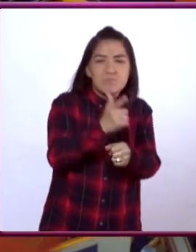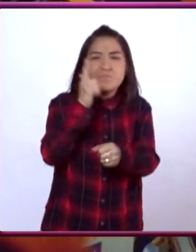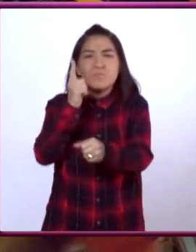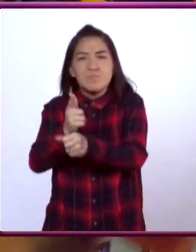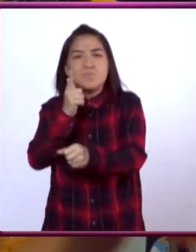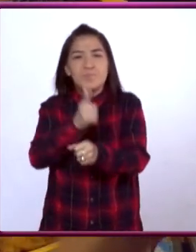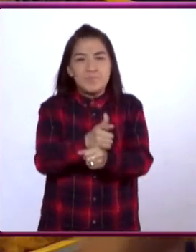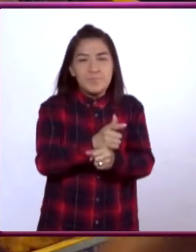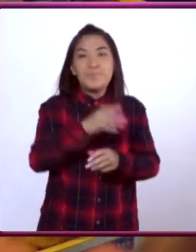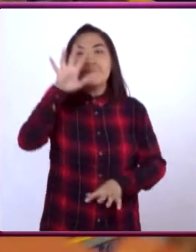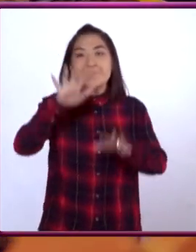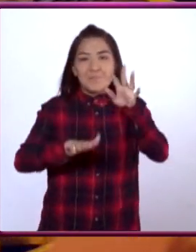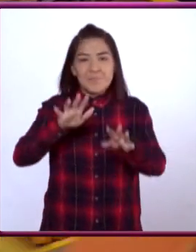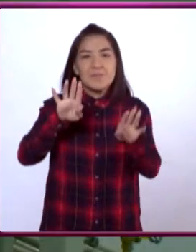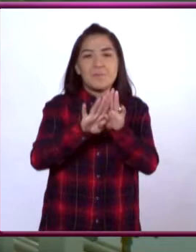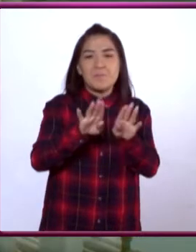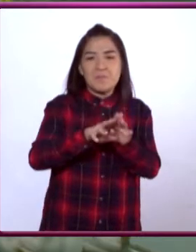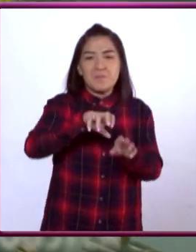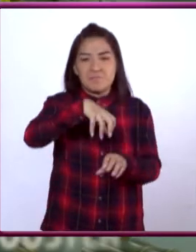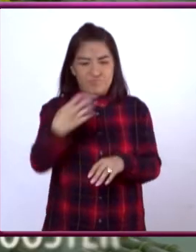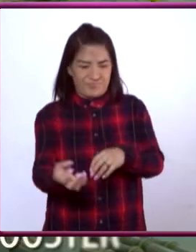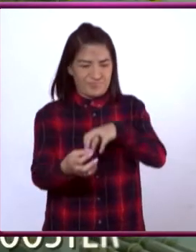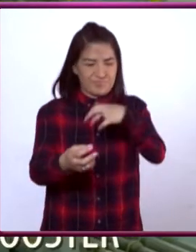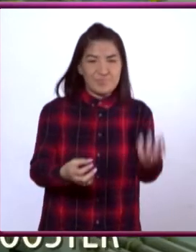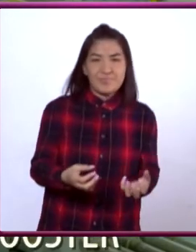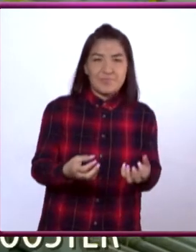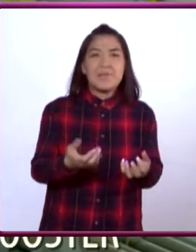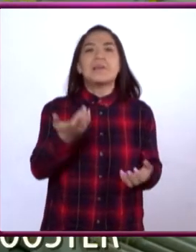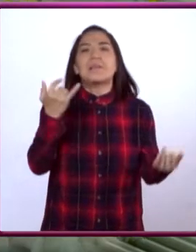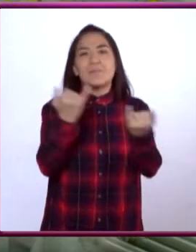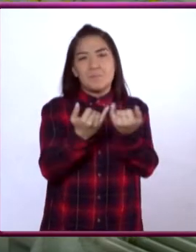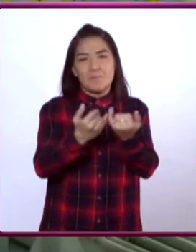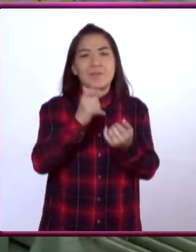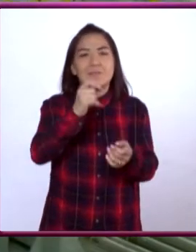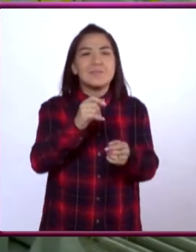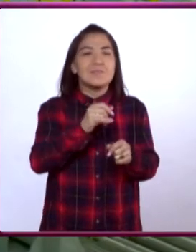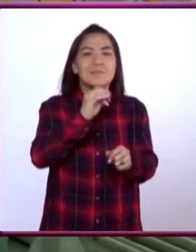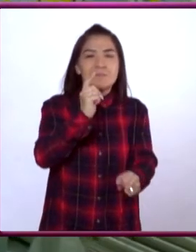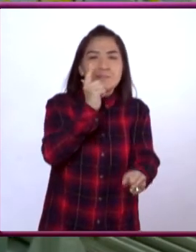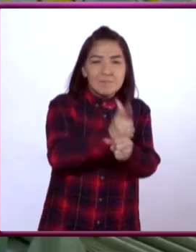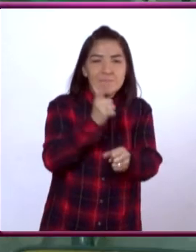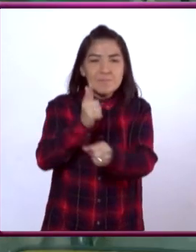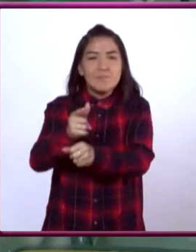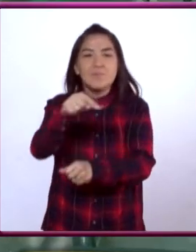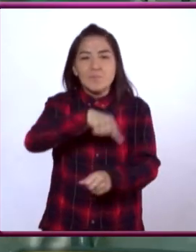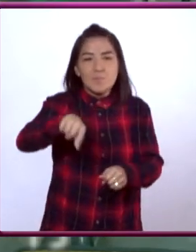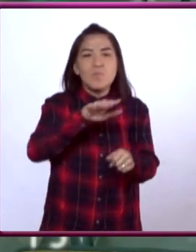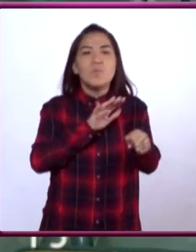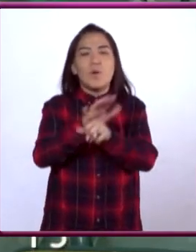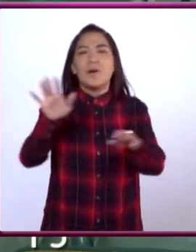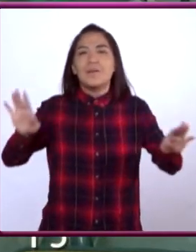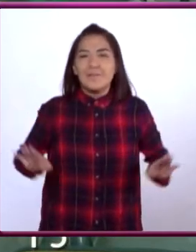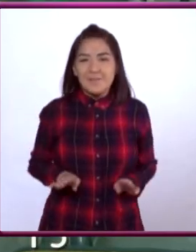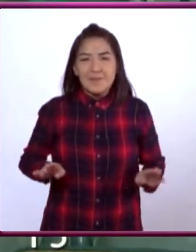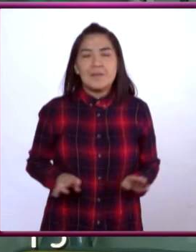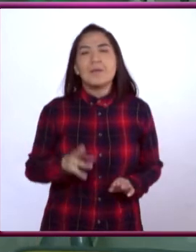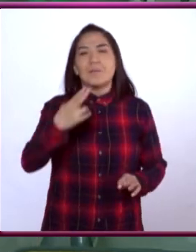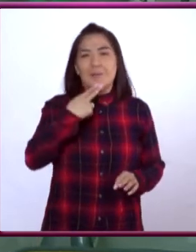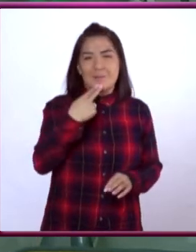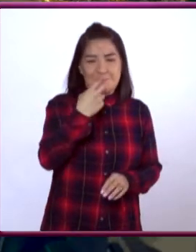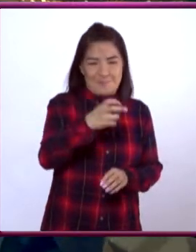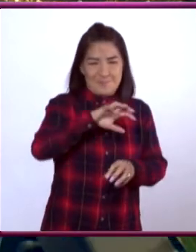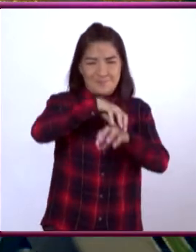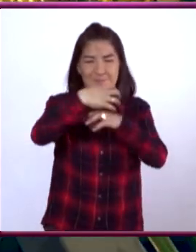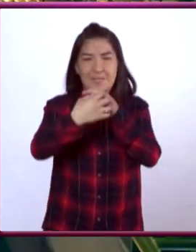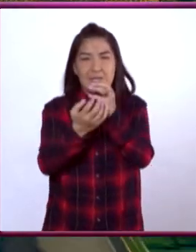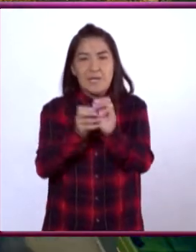detectando. A veces las partículas decaen en otras partículas muy rápido y es lo que detectamos. Entonces, lo que estamos haciendo es detectar qué partículas se generan a